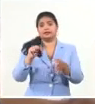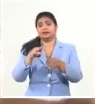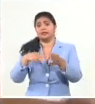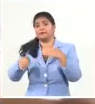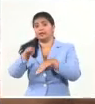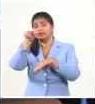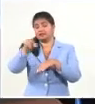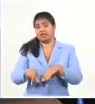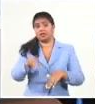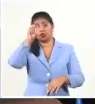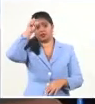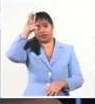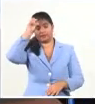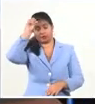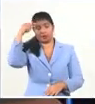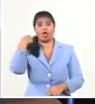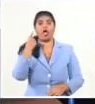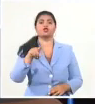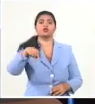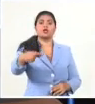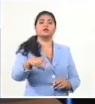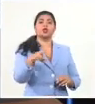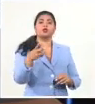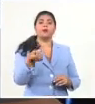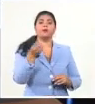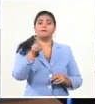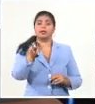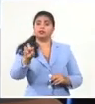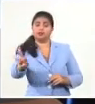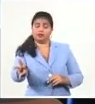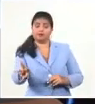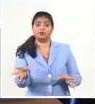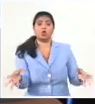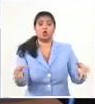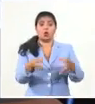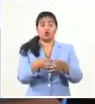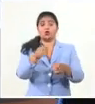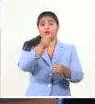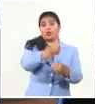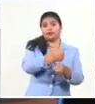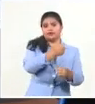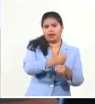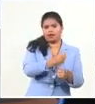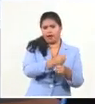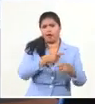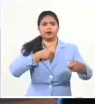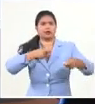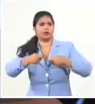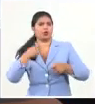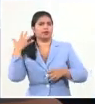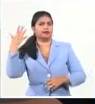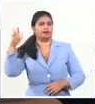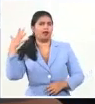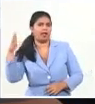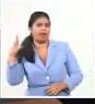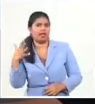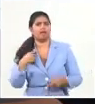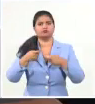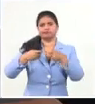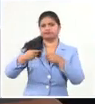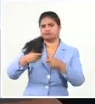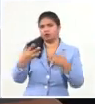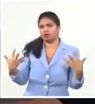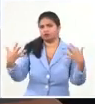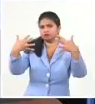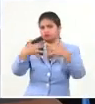estrategia durante el 2023, desarrollar todo un grupo de trabajo en materia de inversiones, de mantenimiento, que le den la estabilidad al